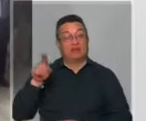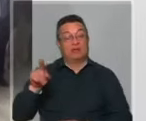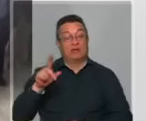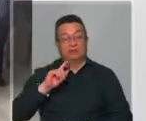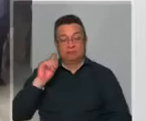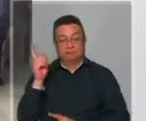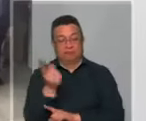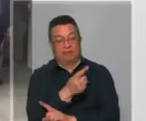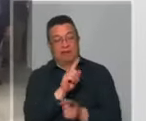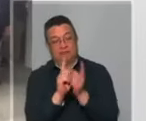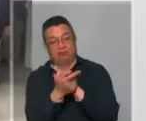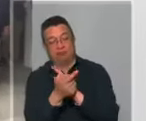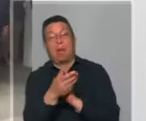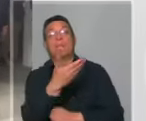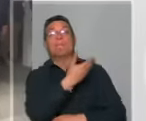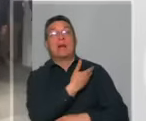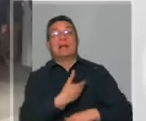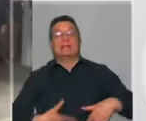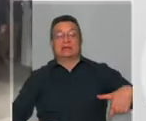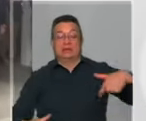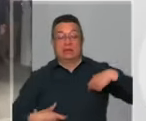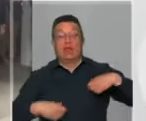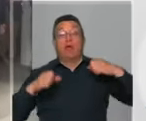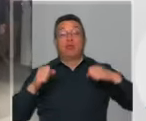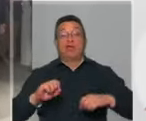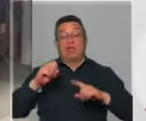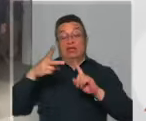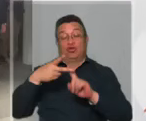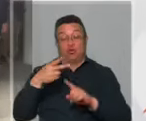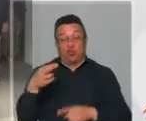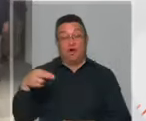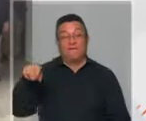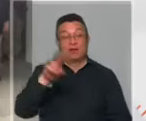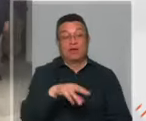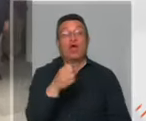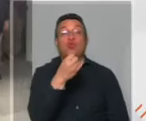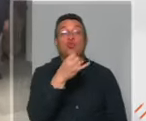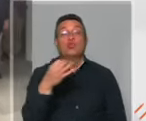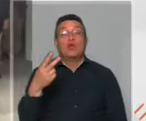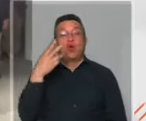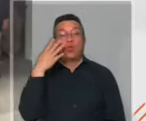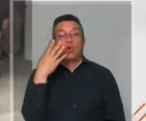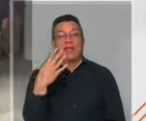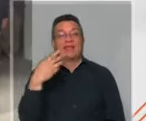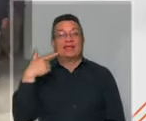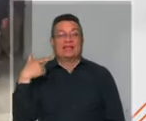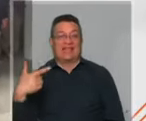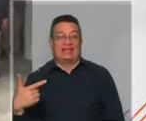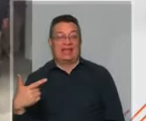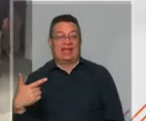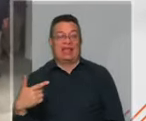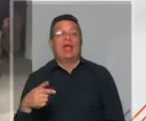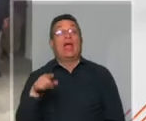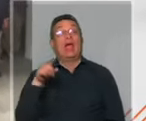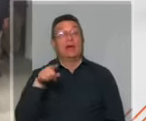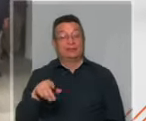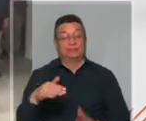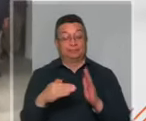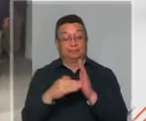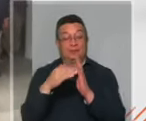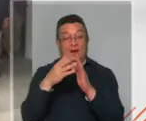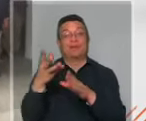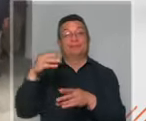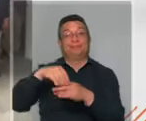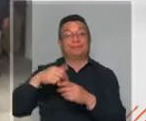en presidente de esta nación y podría volver a hacerlo, ya lo decíamos, el presidente número 47. Por ahora se mantiene al interior de ese edificio en esta